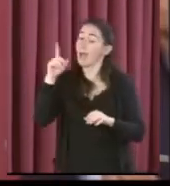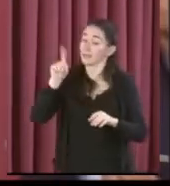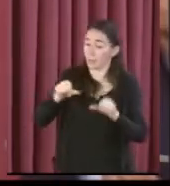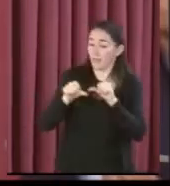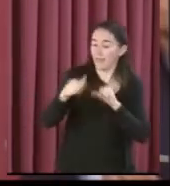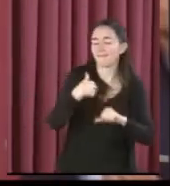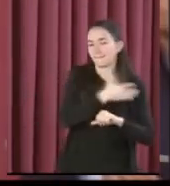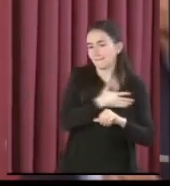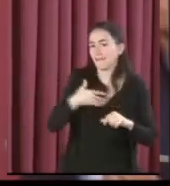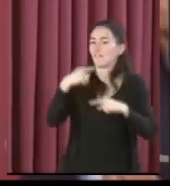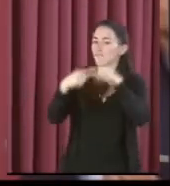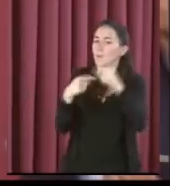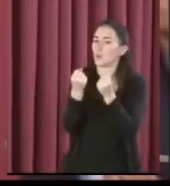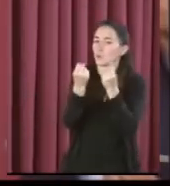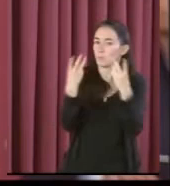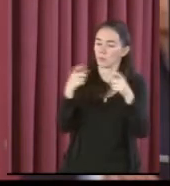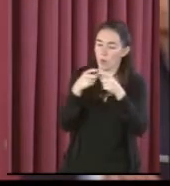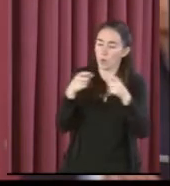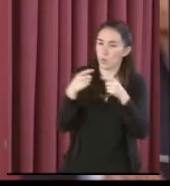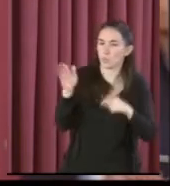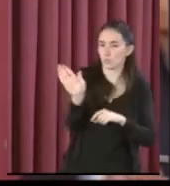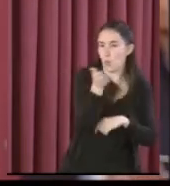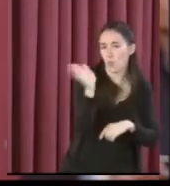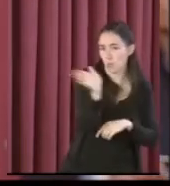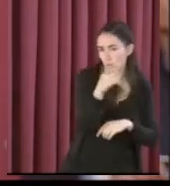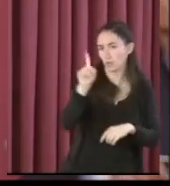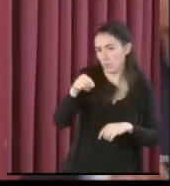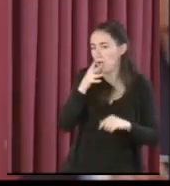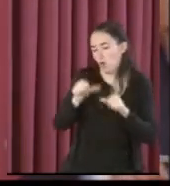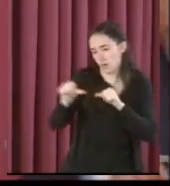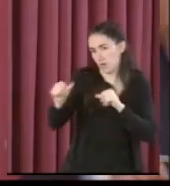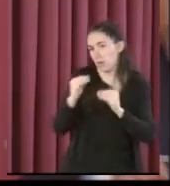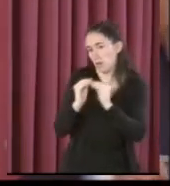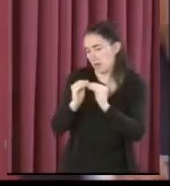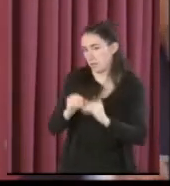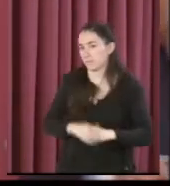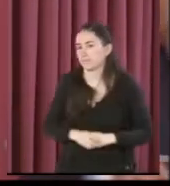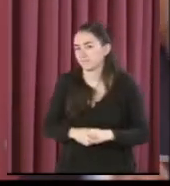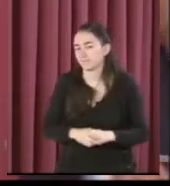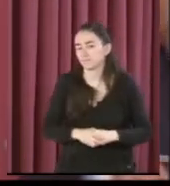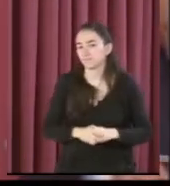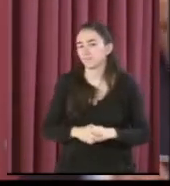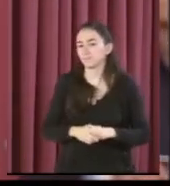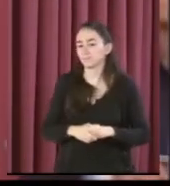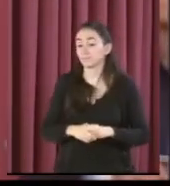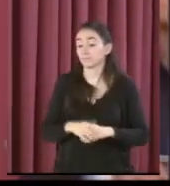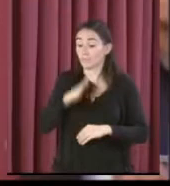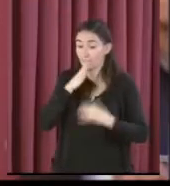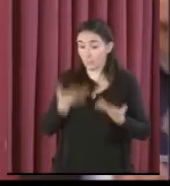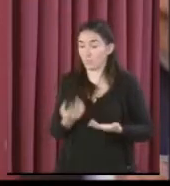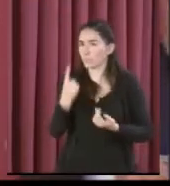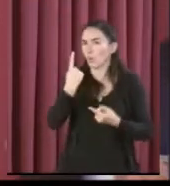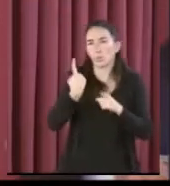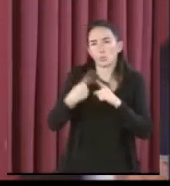ya se está tramitando. Hoy hay un aspecto que ocupa un papel central en nuestra sociedad y